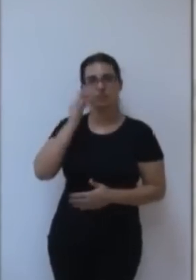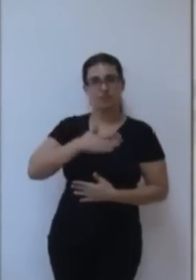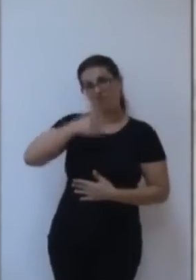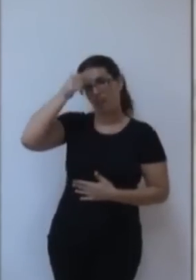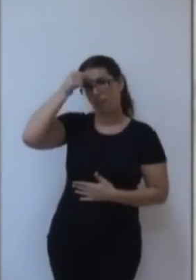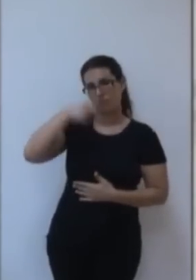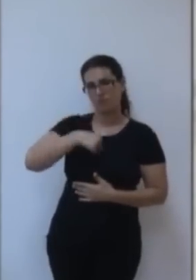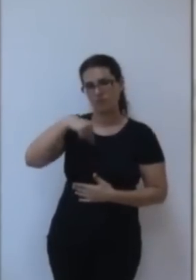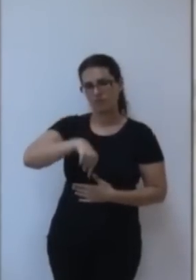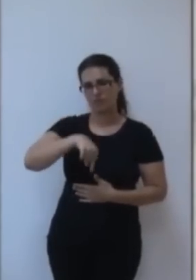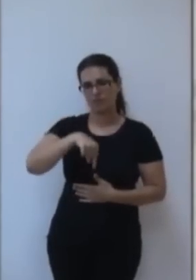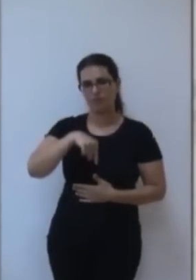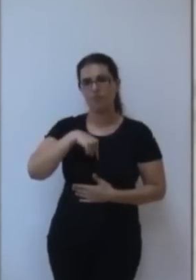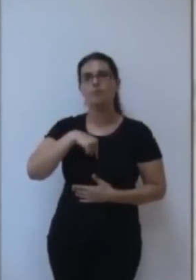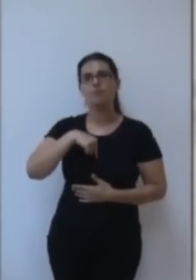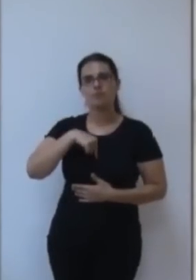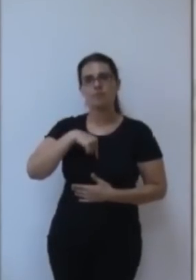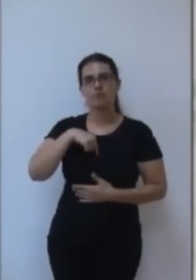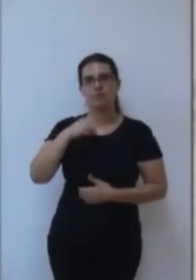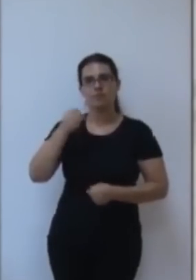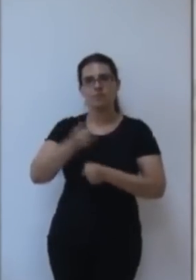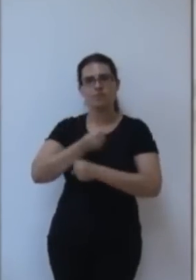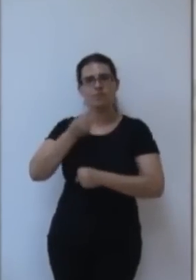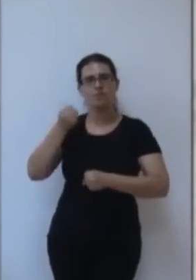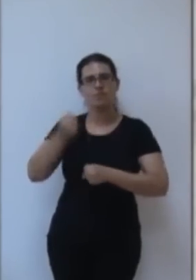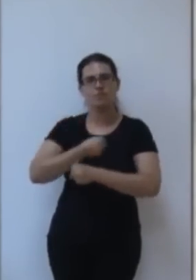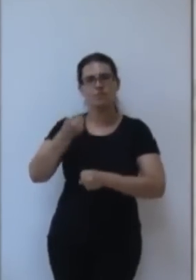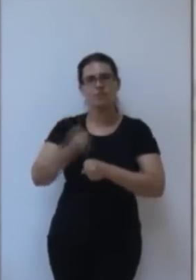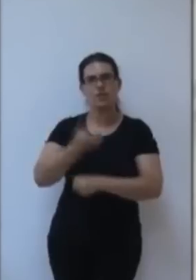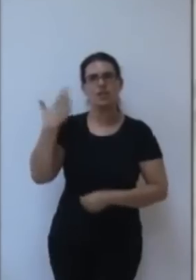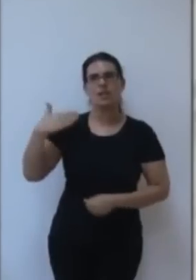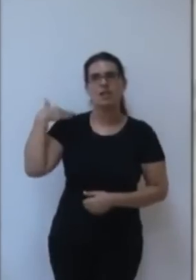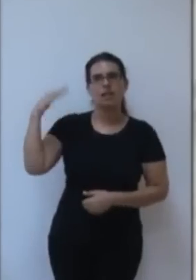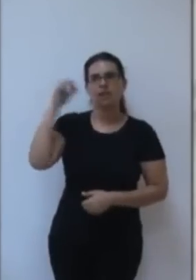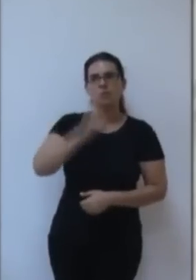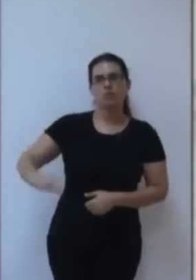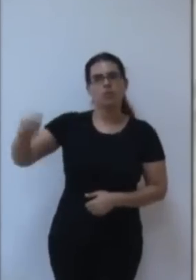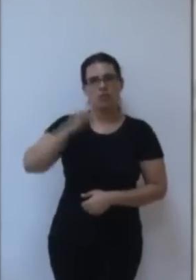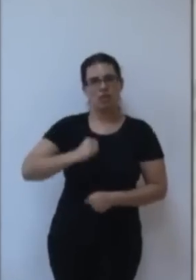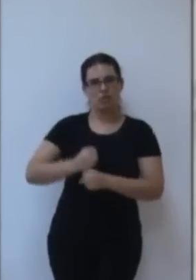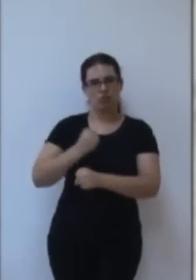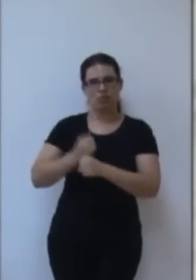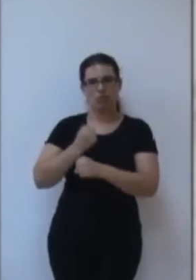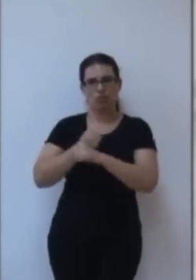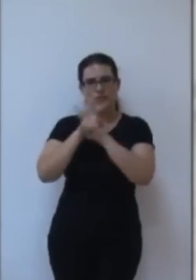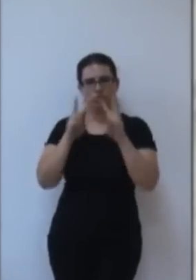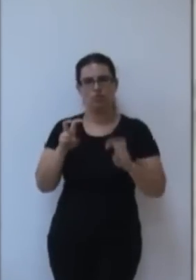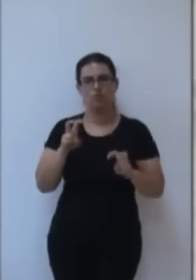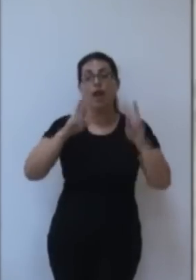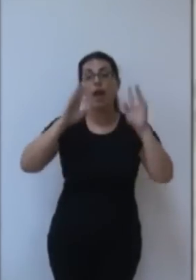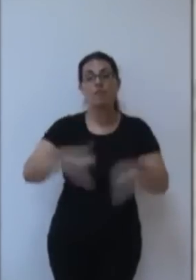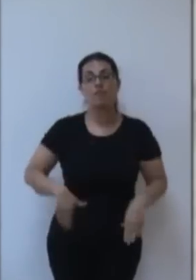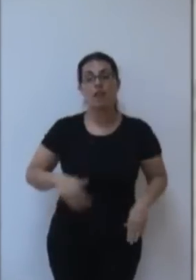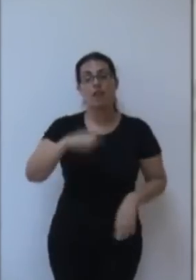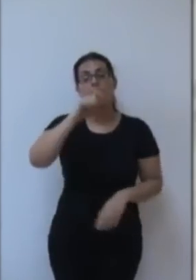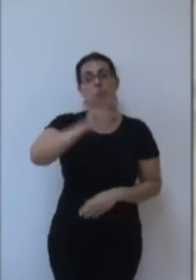FEAPS venimos trabajando la lectura fácil desde hace muchísimos años, ¿no? Al final, todas las